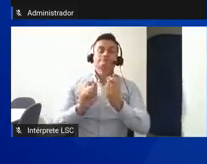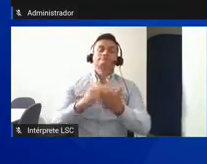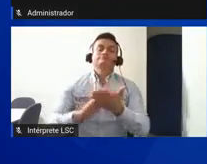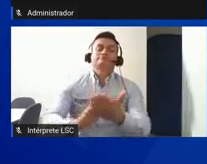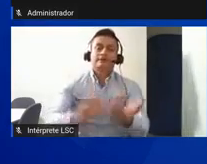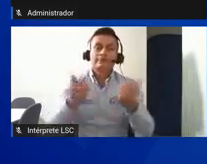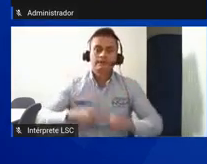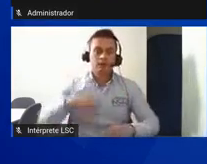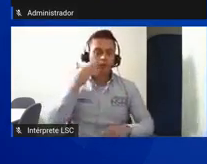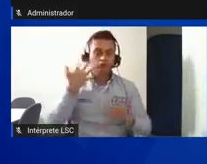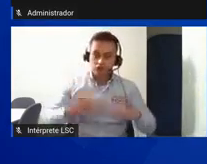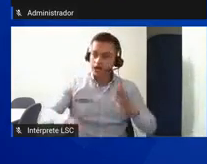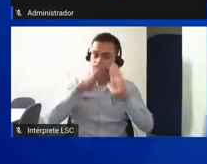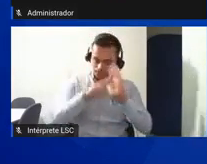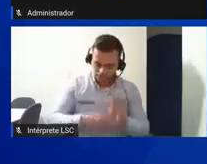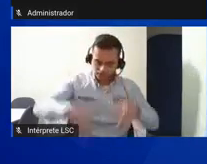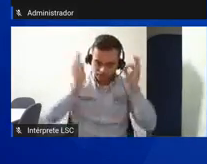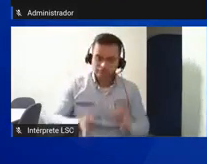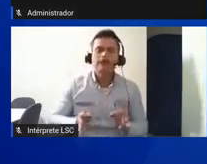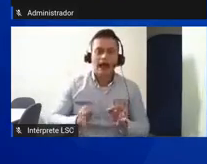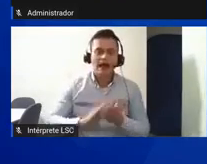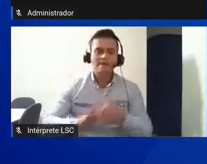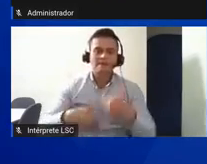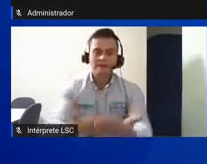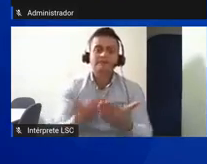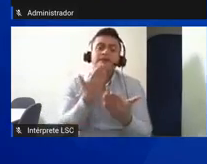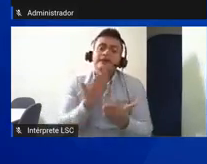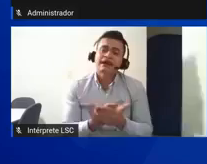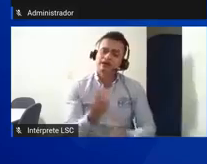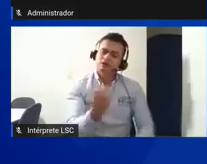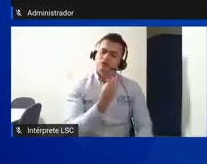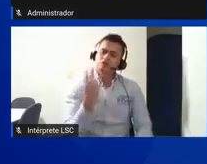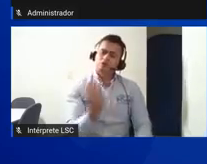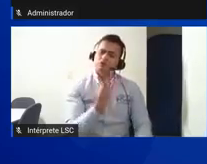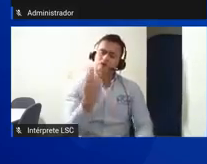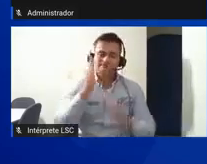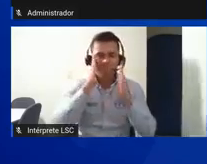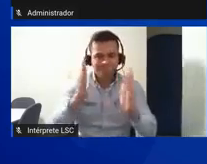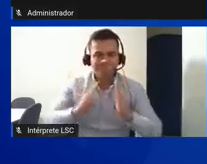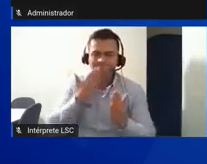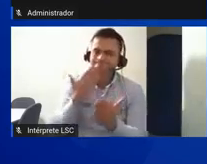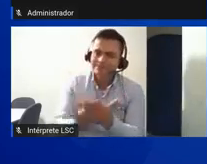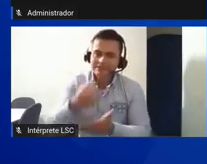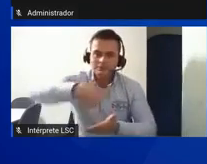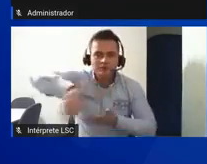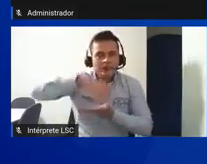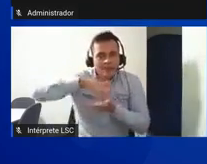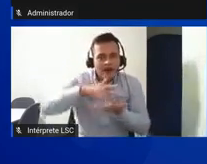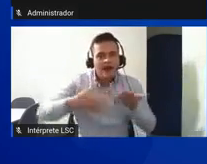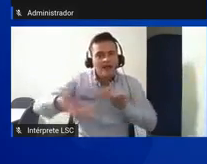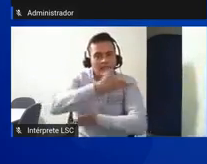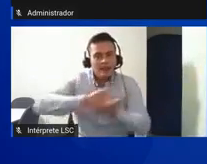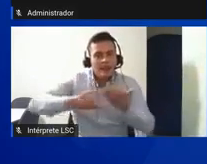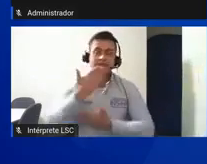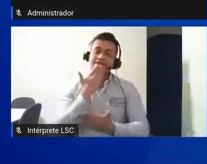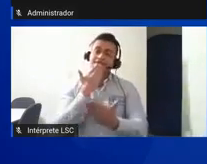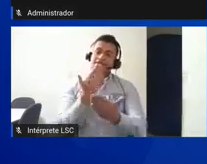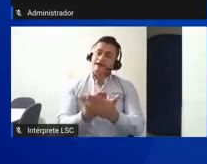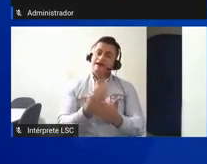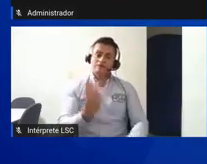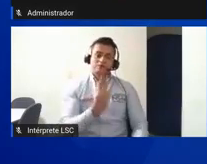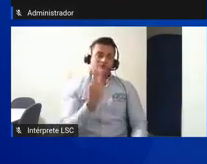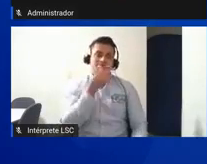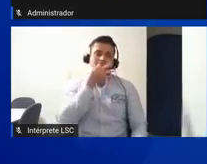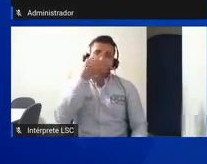reglamentación. Muchas gracias a ustedes 3 por atender este llamado, por participar en este encuentro y de nuevo